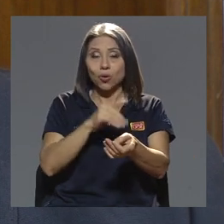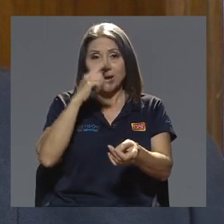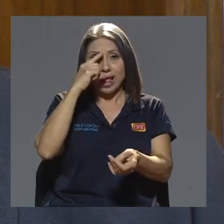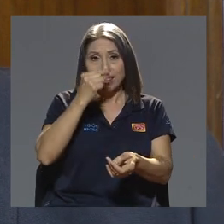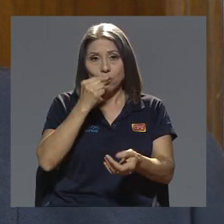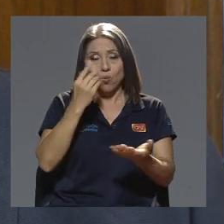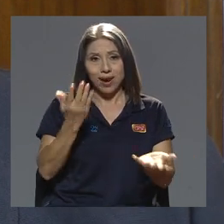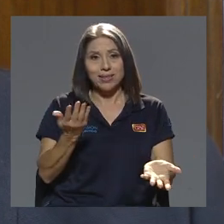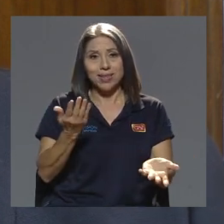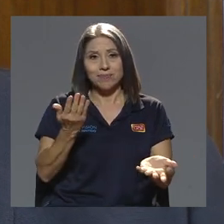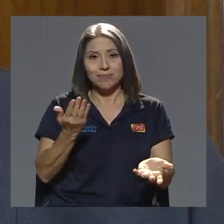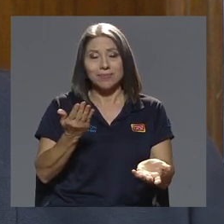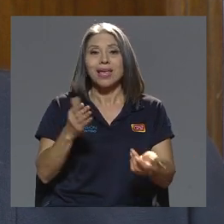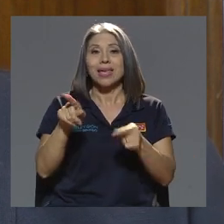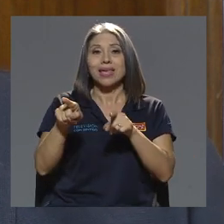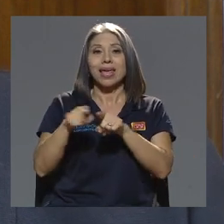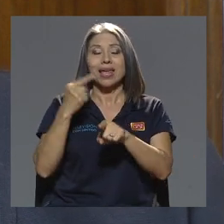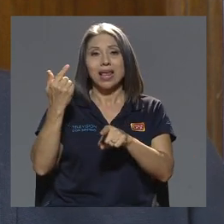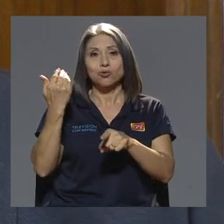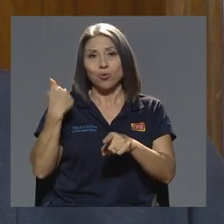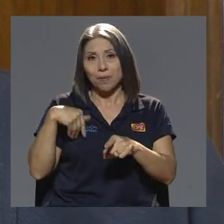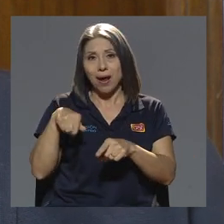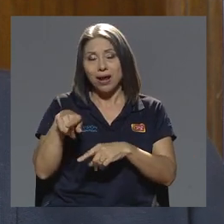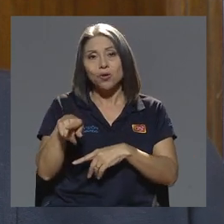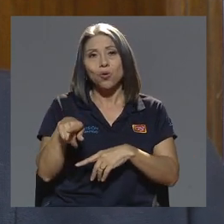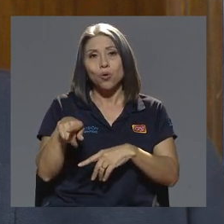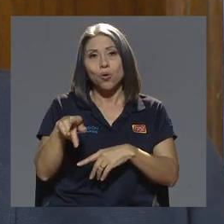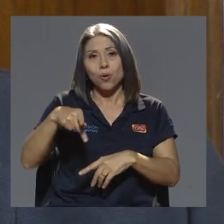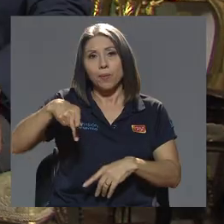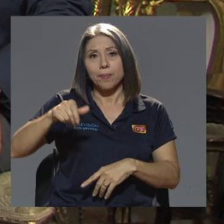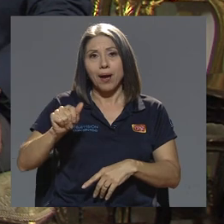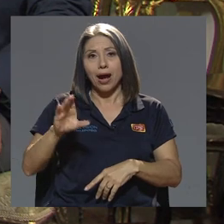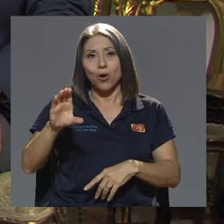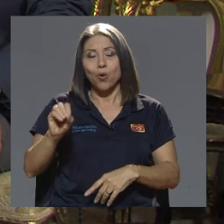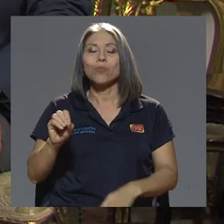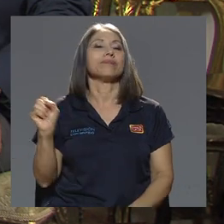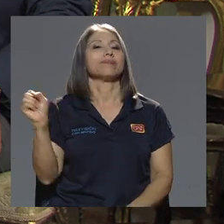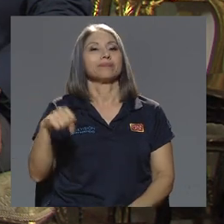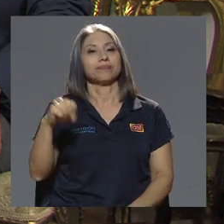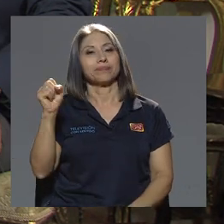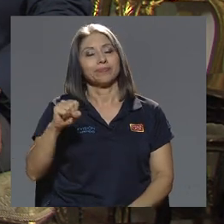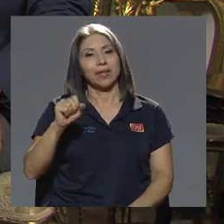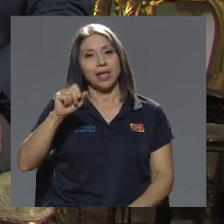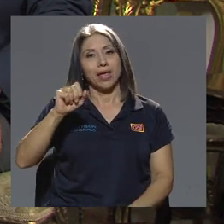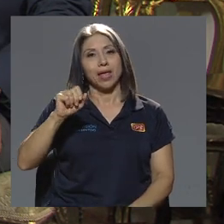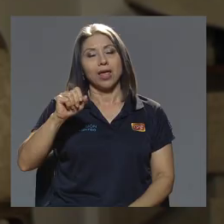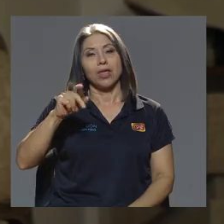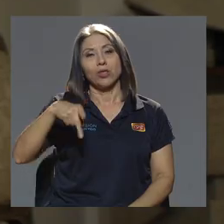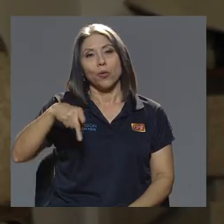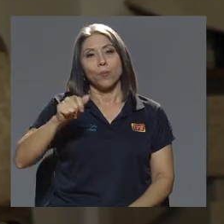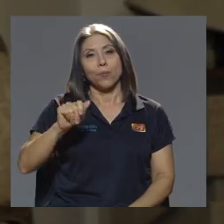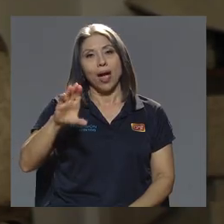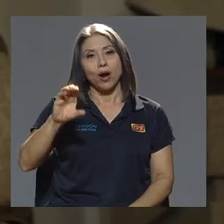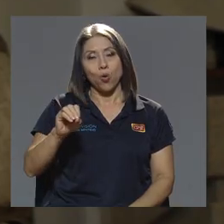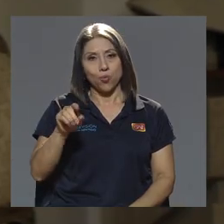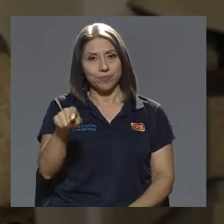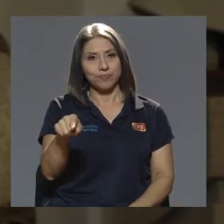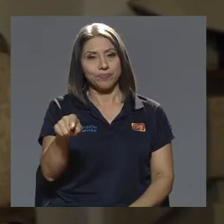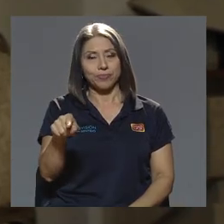Calderón Guardia, que era su hermano, Paco. Don Paco, sí. Don Paco. Con don